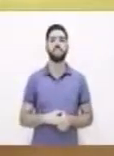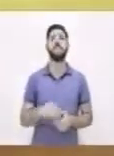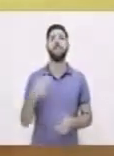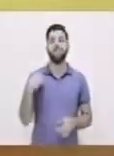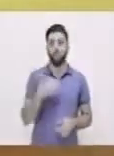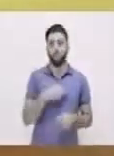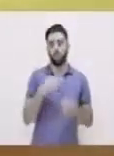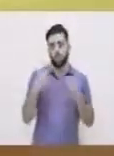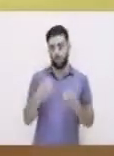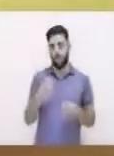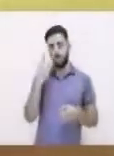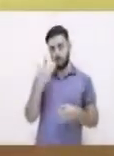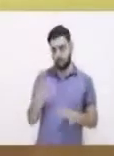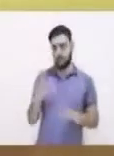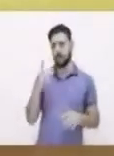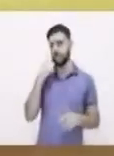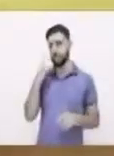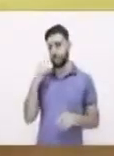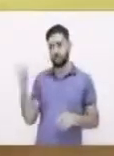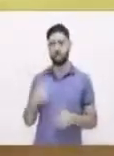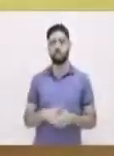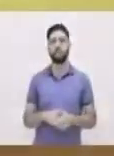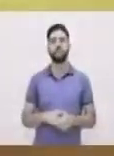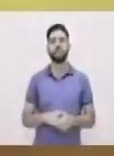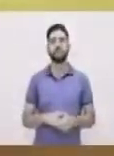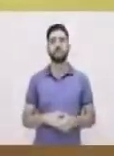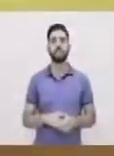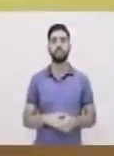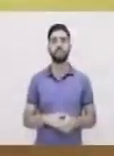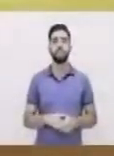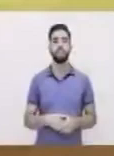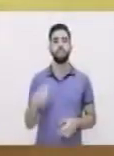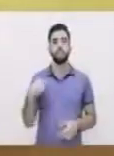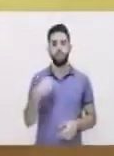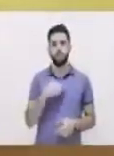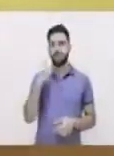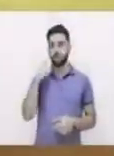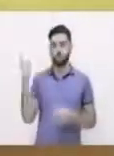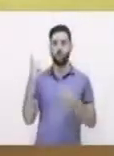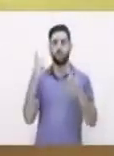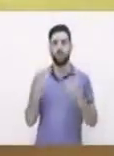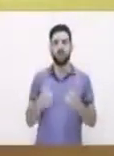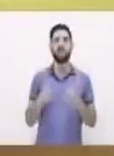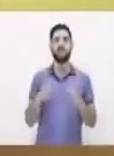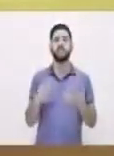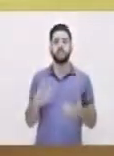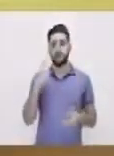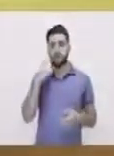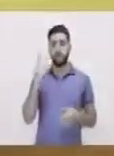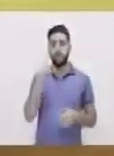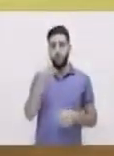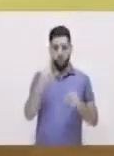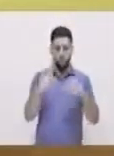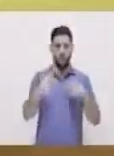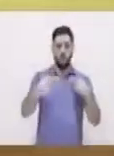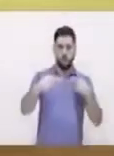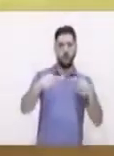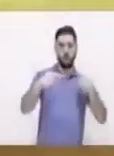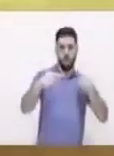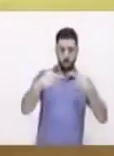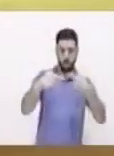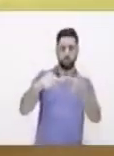elástico. Sigamos probando entonces estos choques. Probemos ahora lo que sucede con 2 monedas.